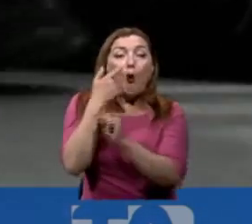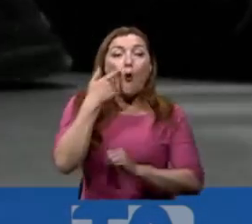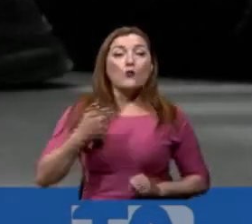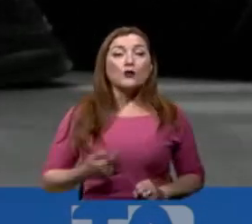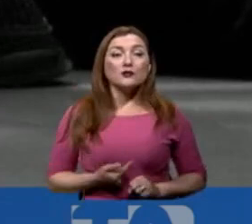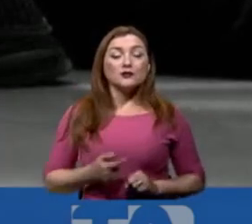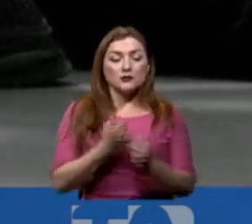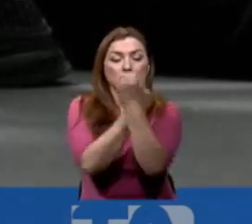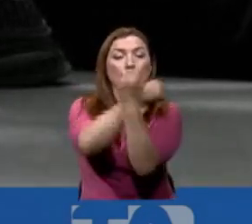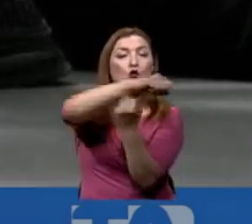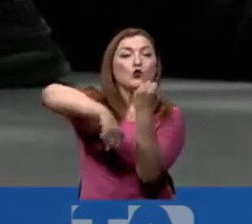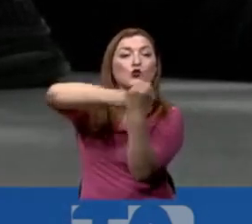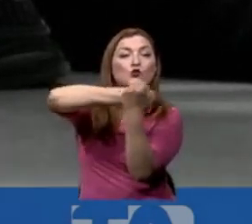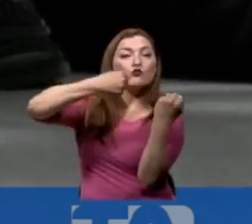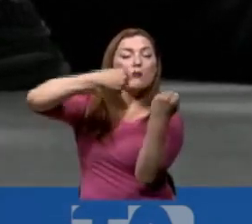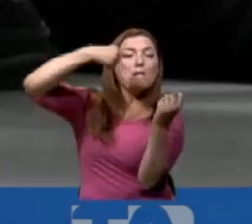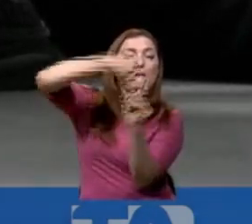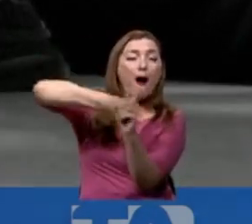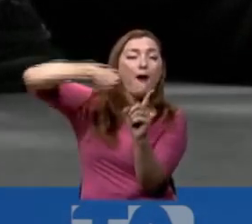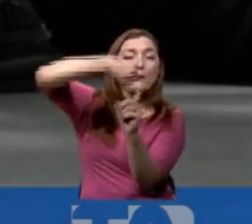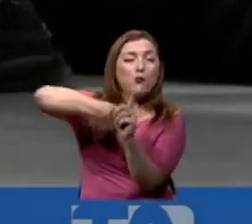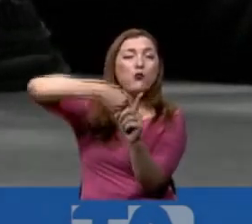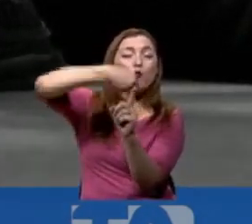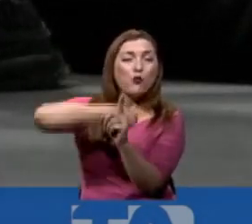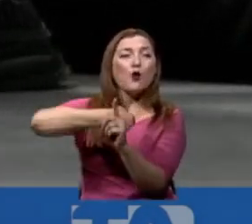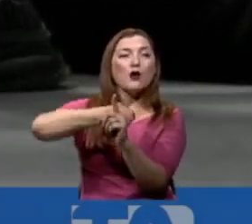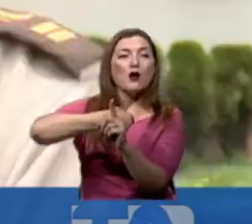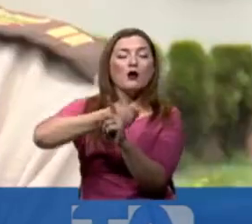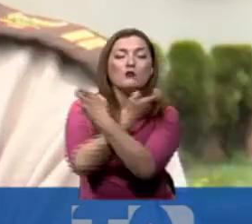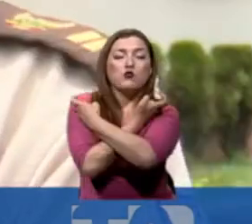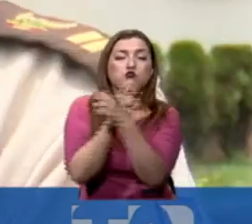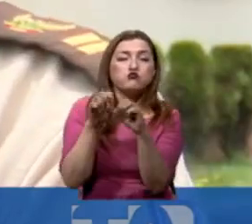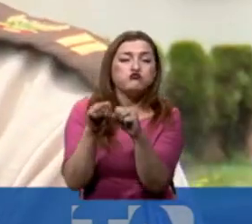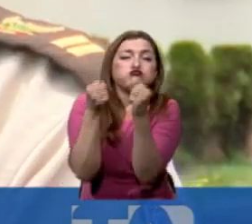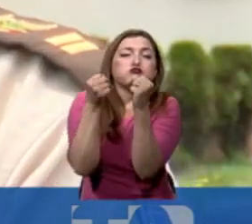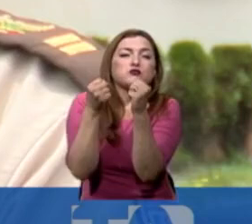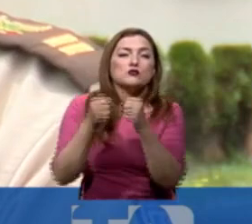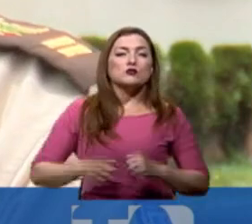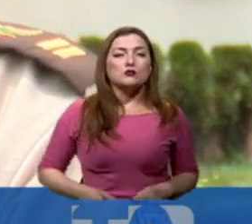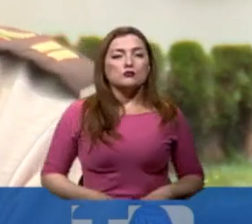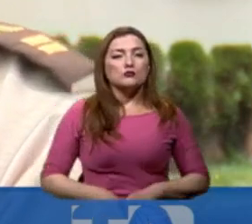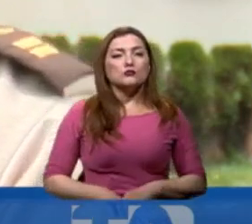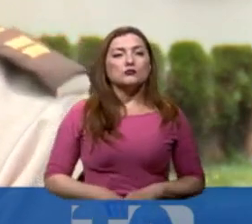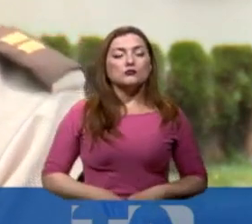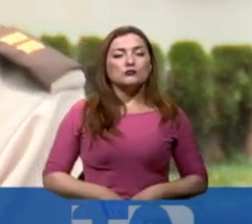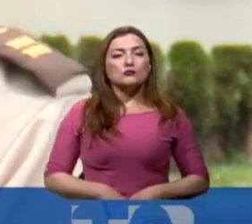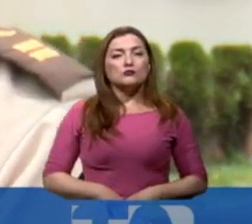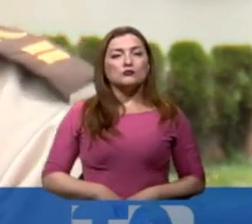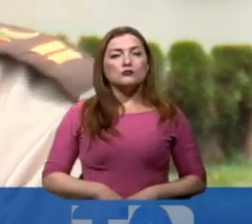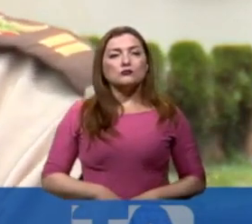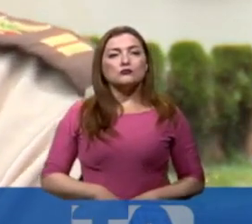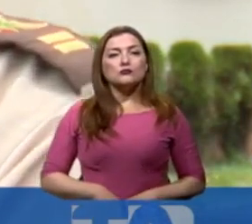ciudadano, lo maniataron y le propinaron múltiples golpes que le causaron fracturas. Por lo que las unidades, tanto motorizadas